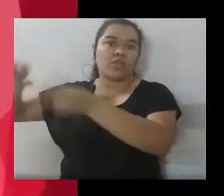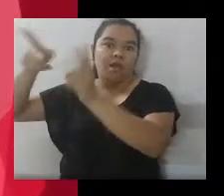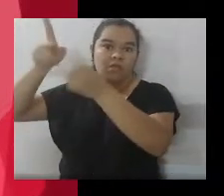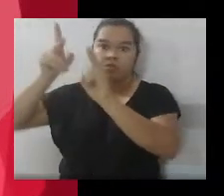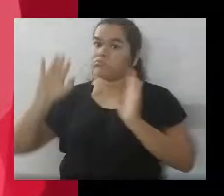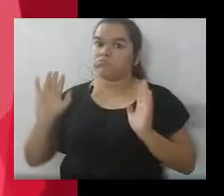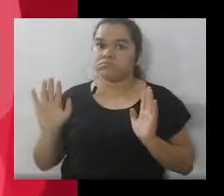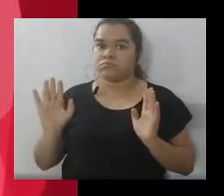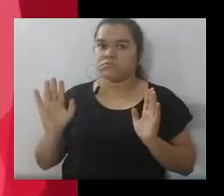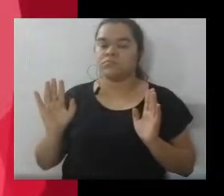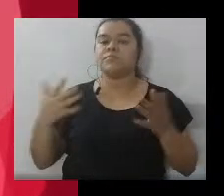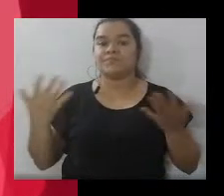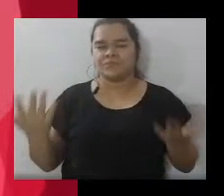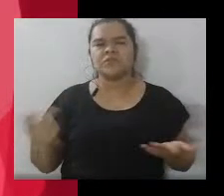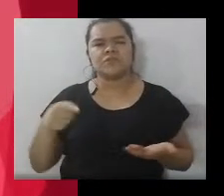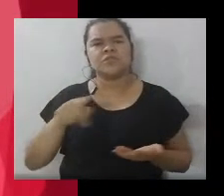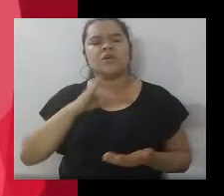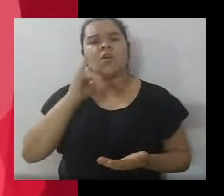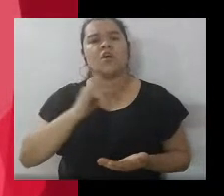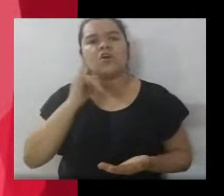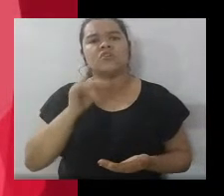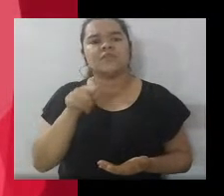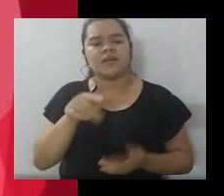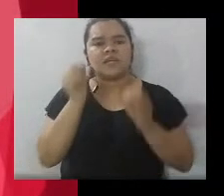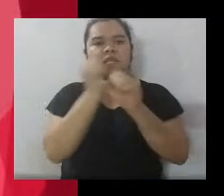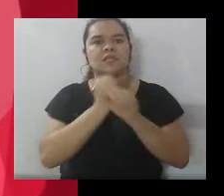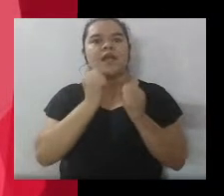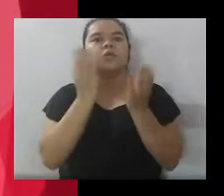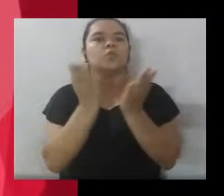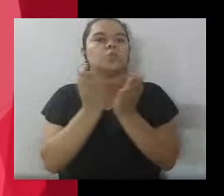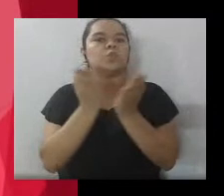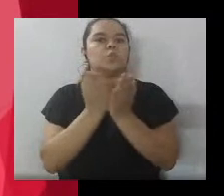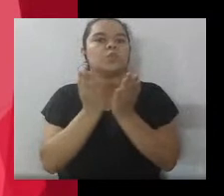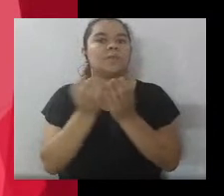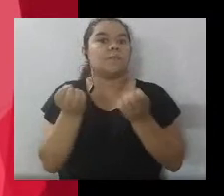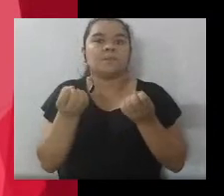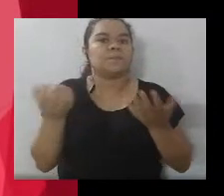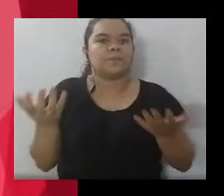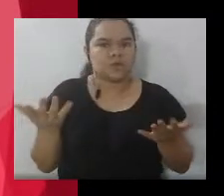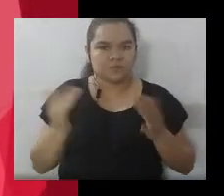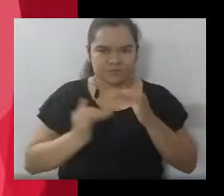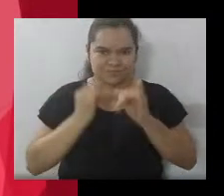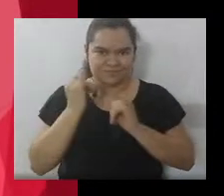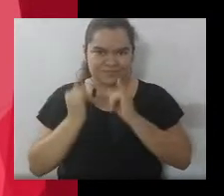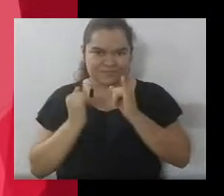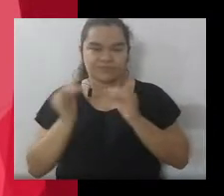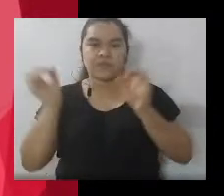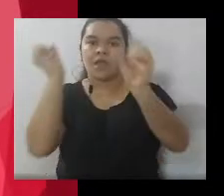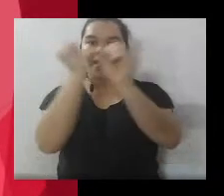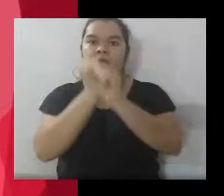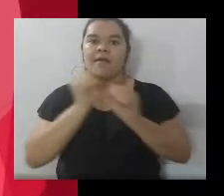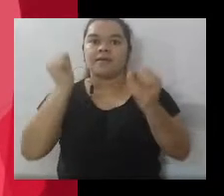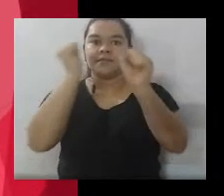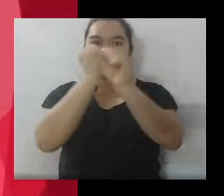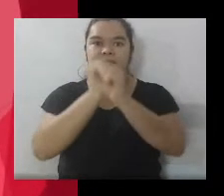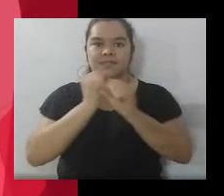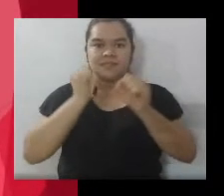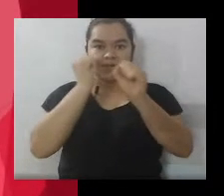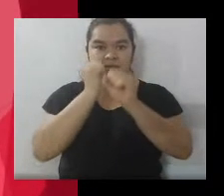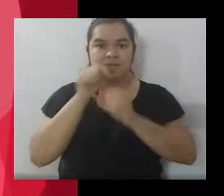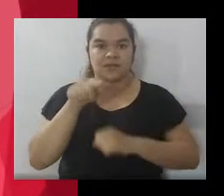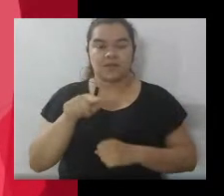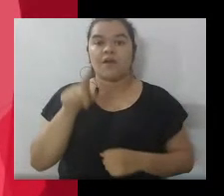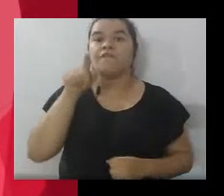un poco cuáles son las ventajas de estudiar la ingeniería en agrimensura. La ingeniería en agrimensura te